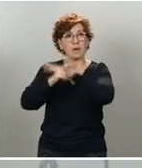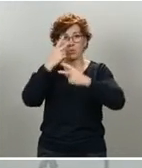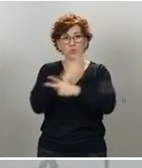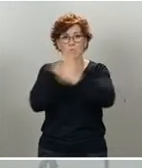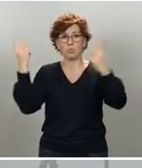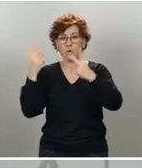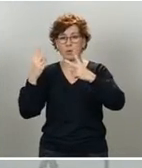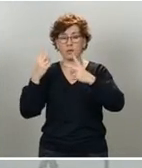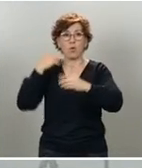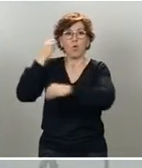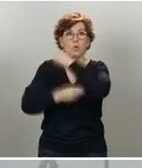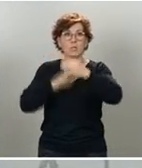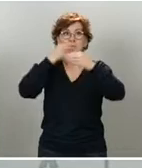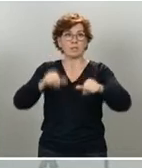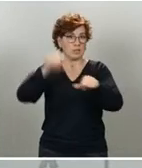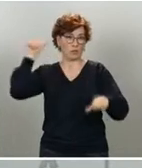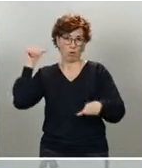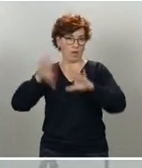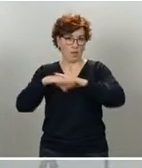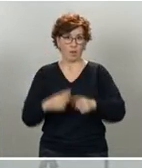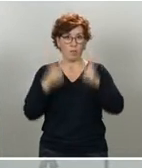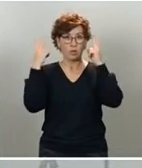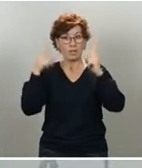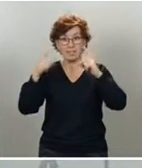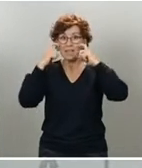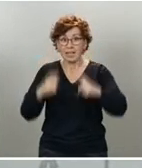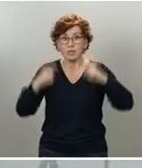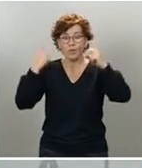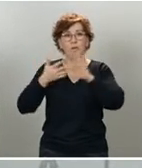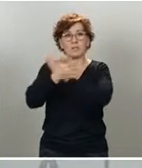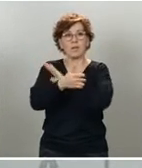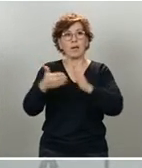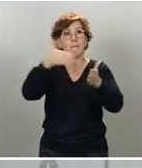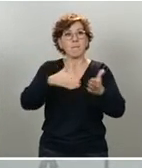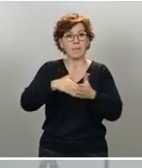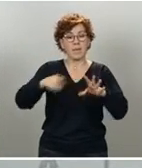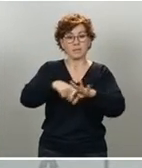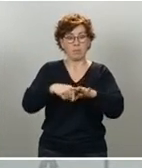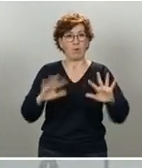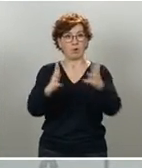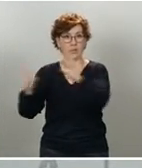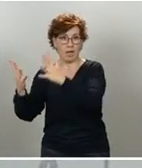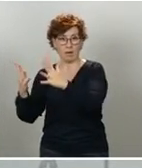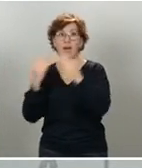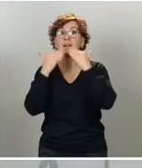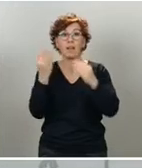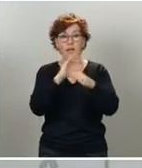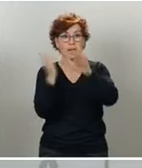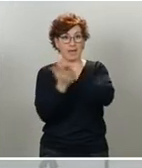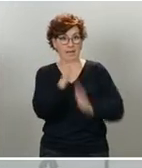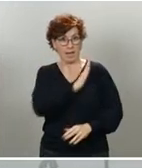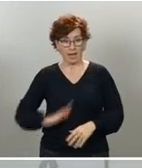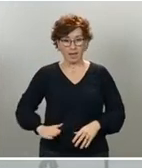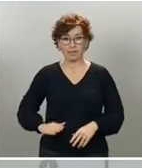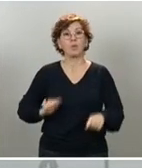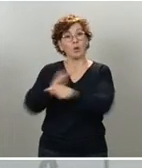democrática. Un esfuerzo que está salvando miles de empleos a través de la figura de los ERTE, que está ofreciendo subsidios a miles de trabajadores y